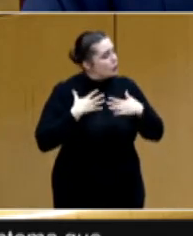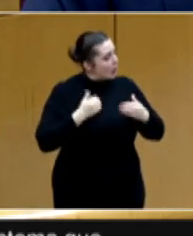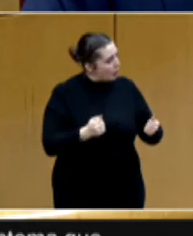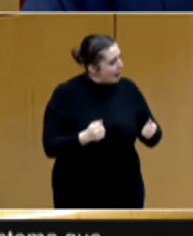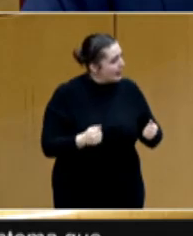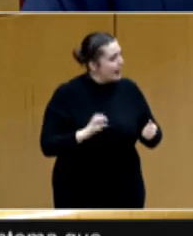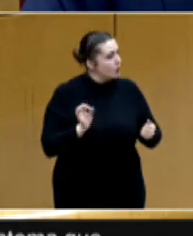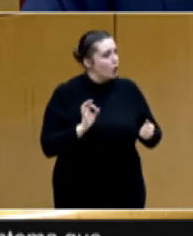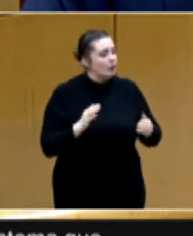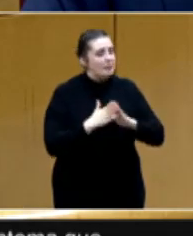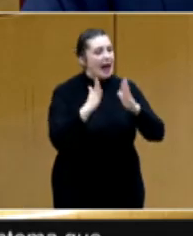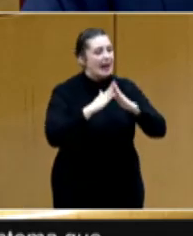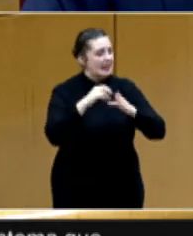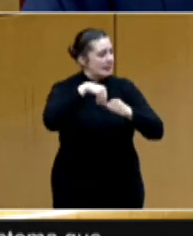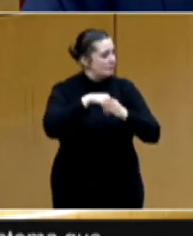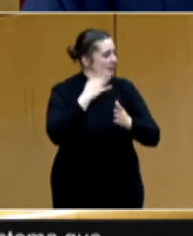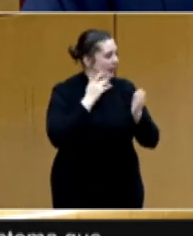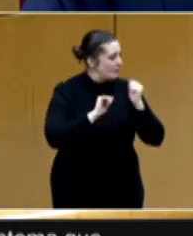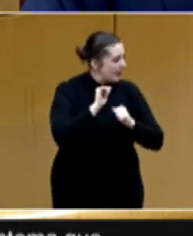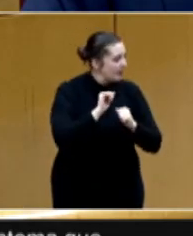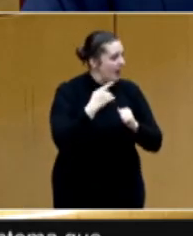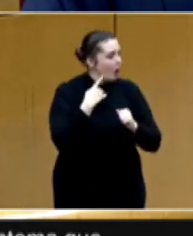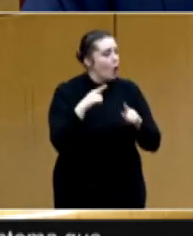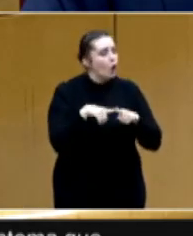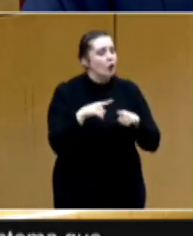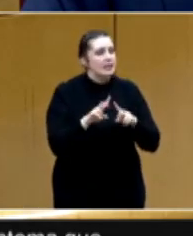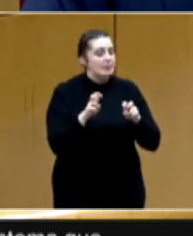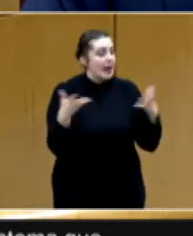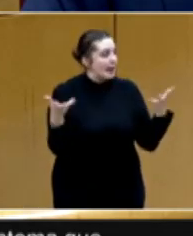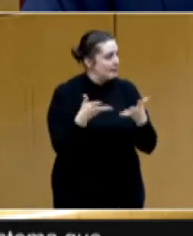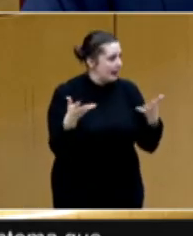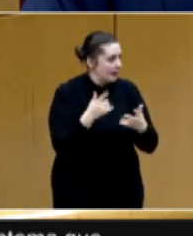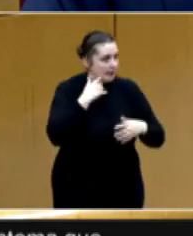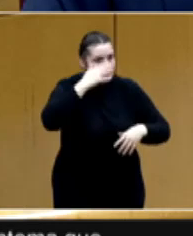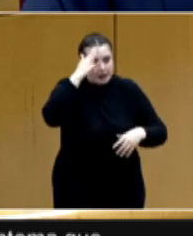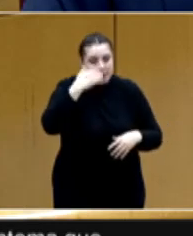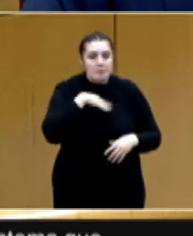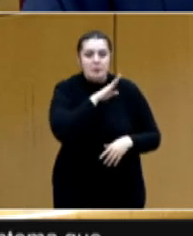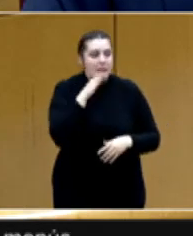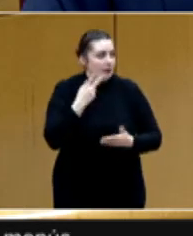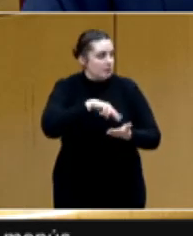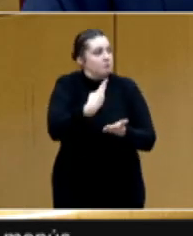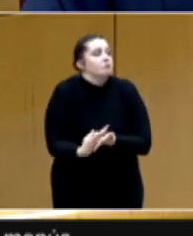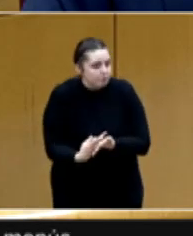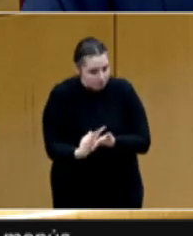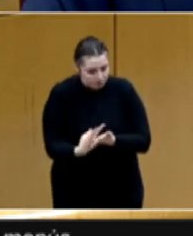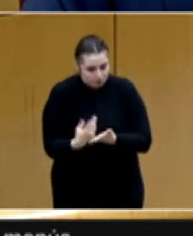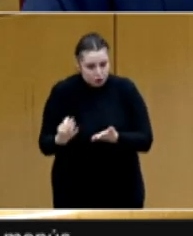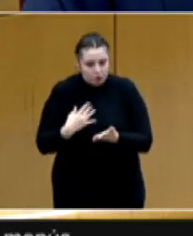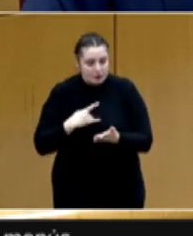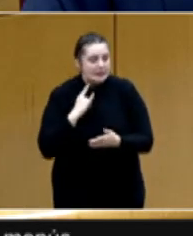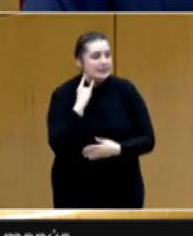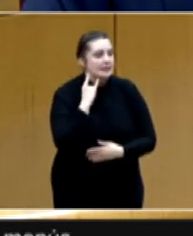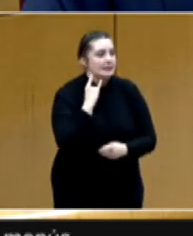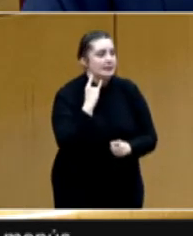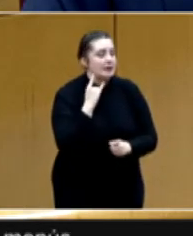realizar tareas en el hogar también si me surge una situación de emergencia imaginemos que mi madre se cae y entonces yo tendría que llamar a mí